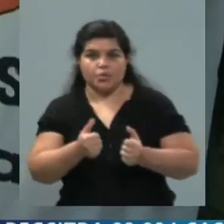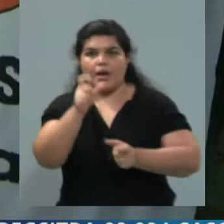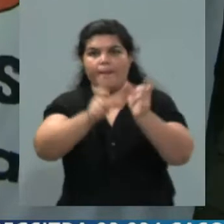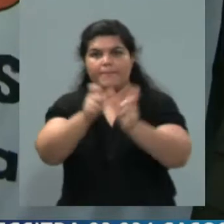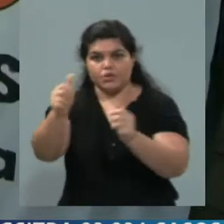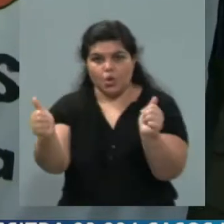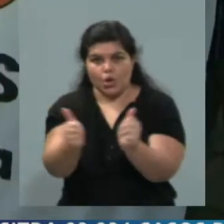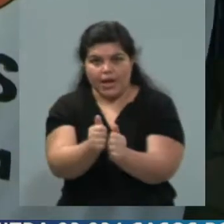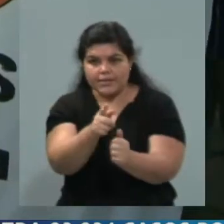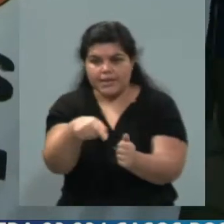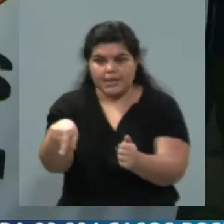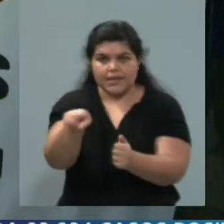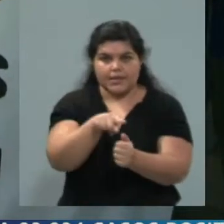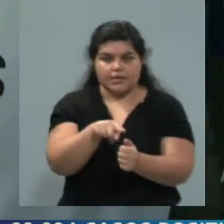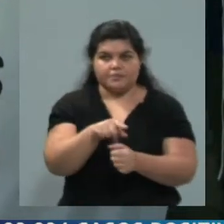acompañamientos en salud,